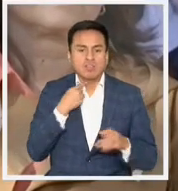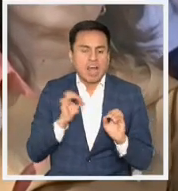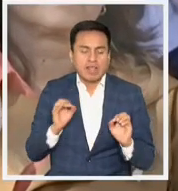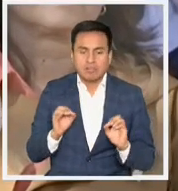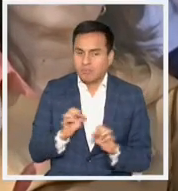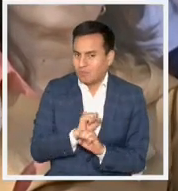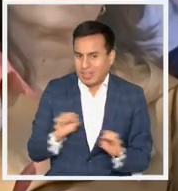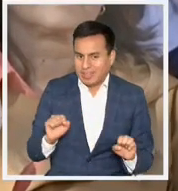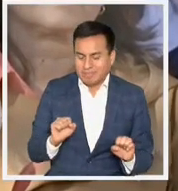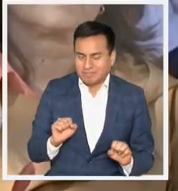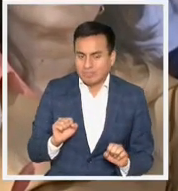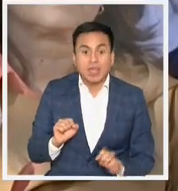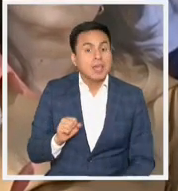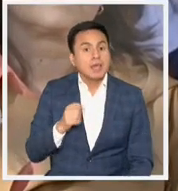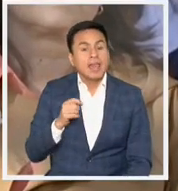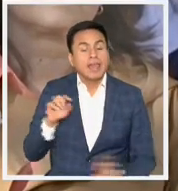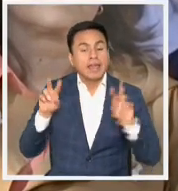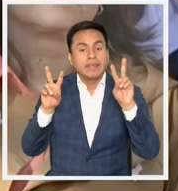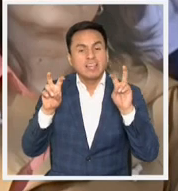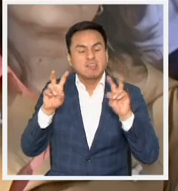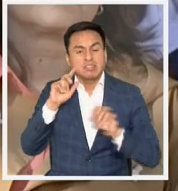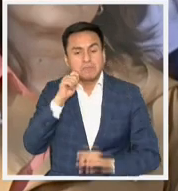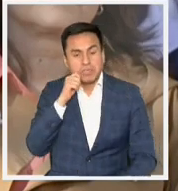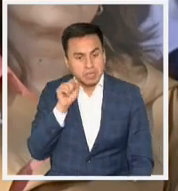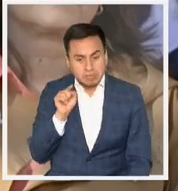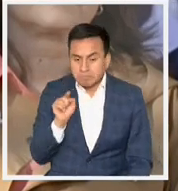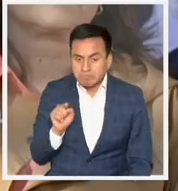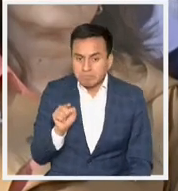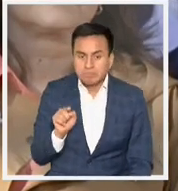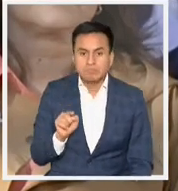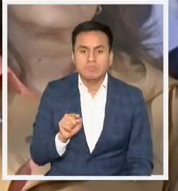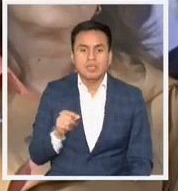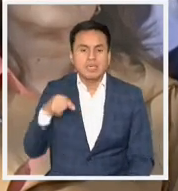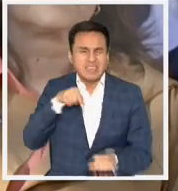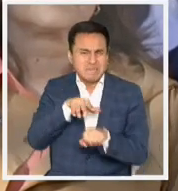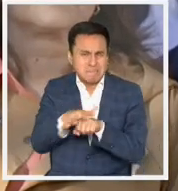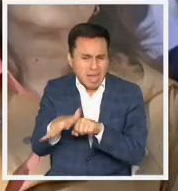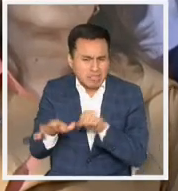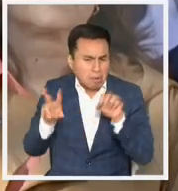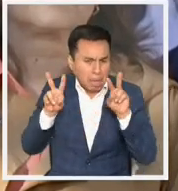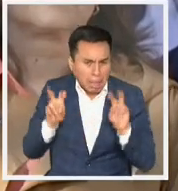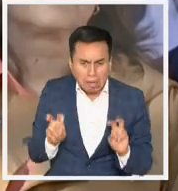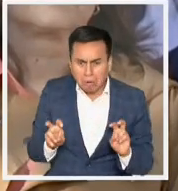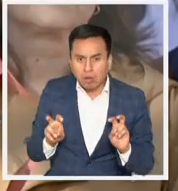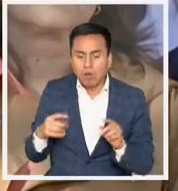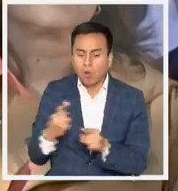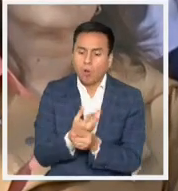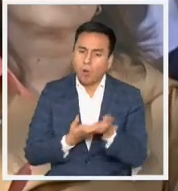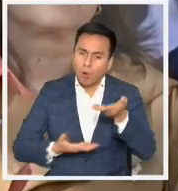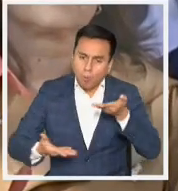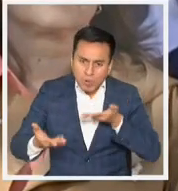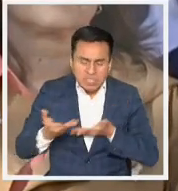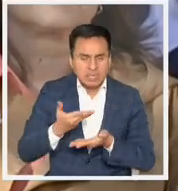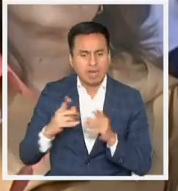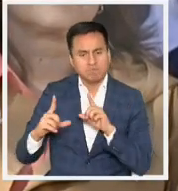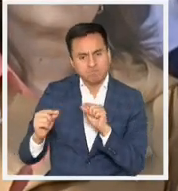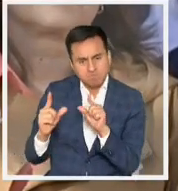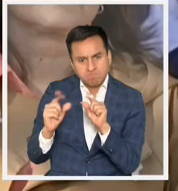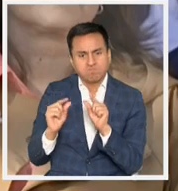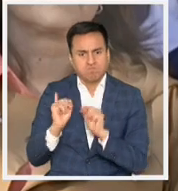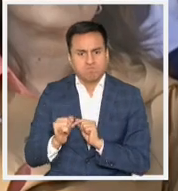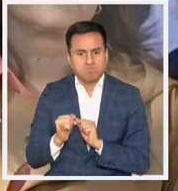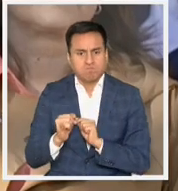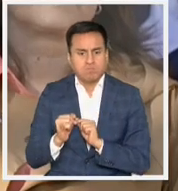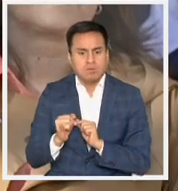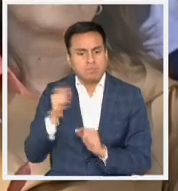afectación. El tema es que todos los impactos sean conversados, sea